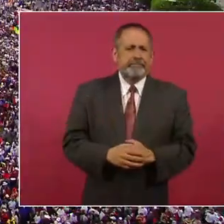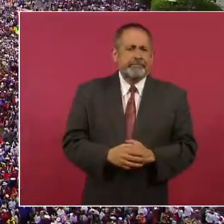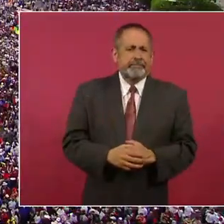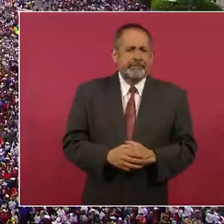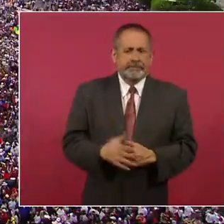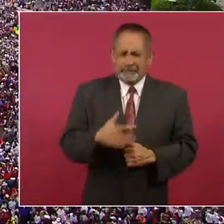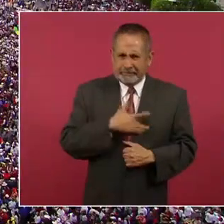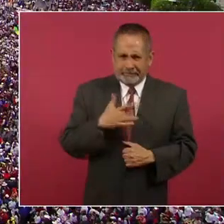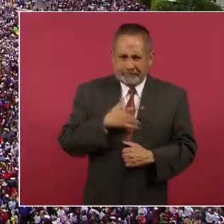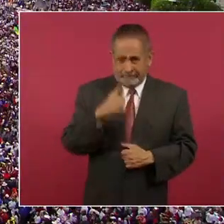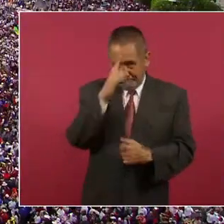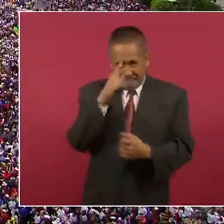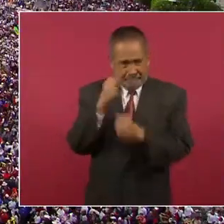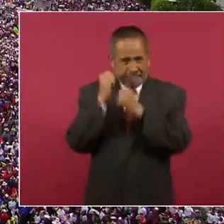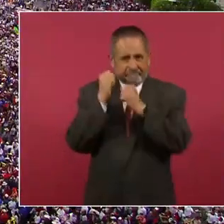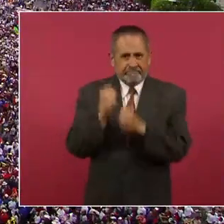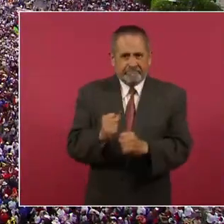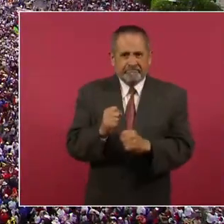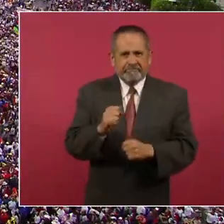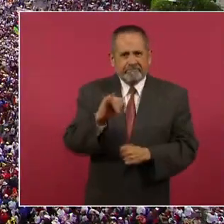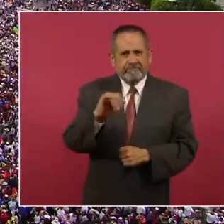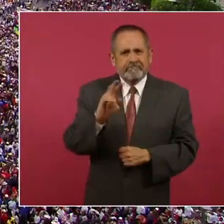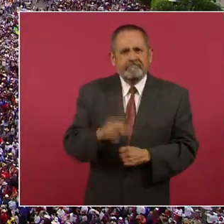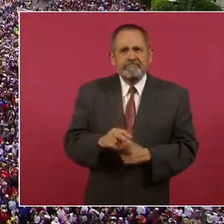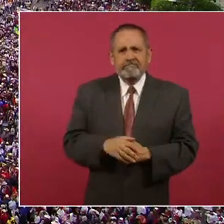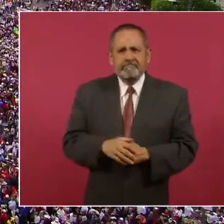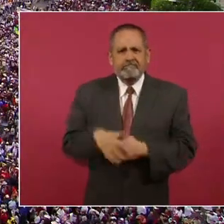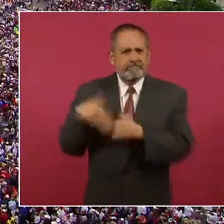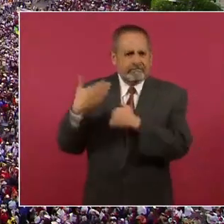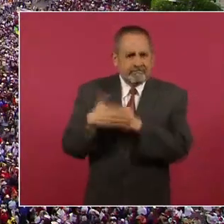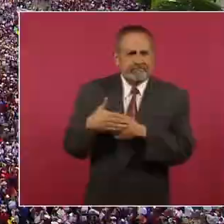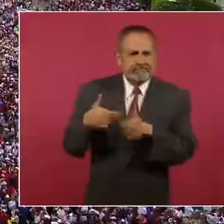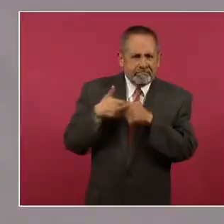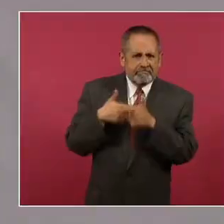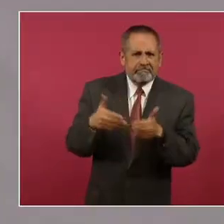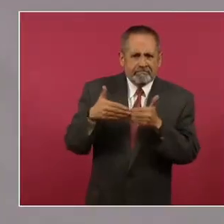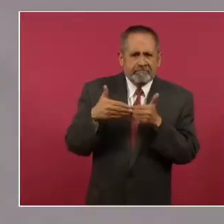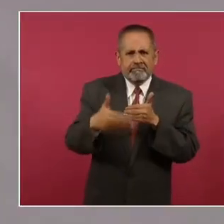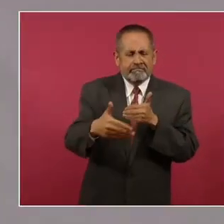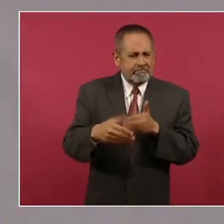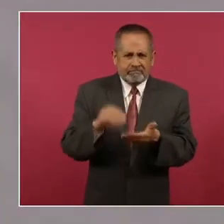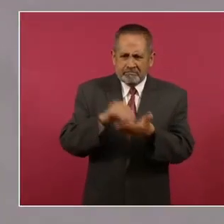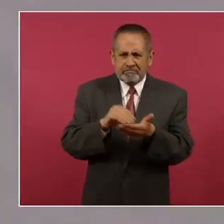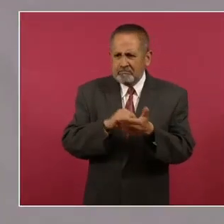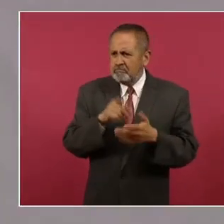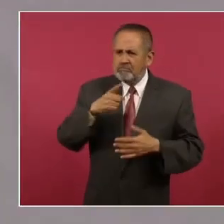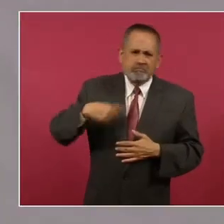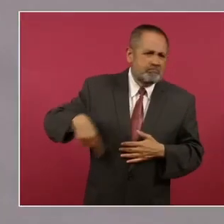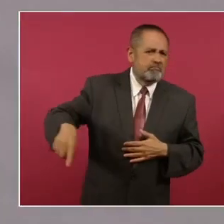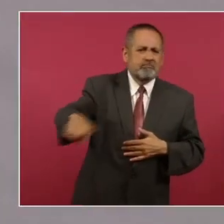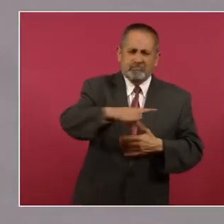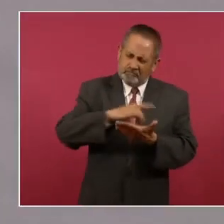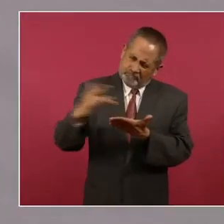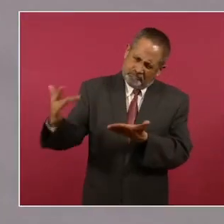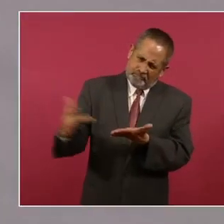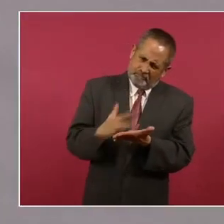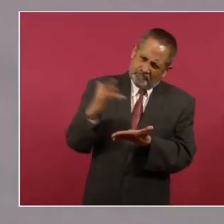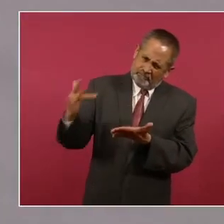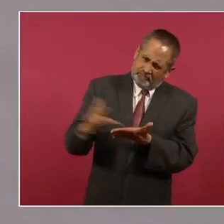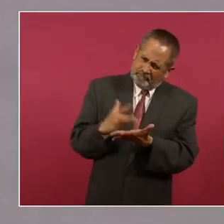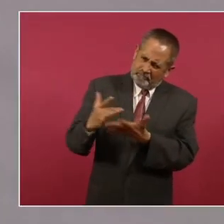estoy convencido de que seguiremos contando con el apoyo del pueblo